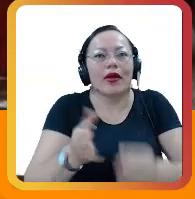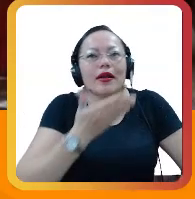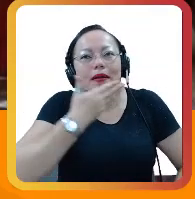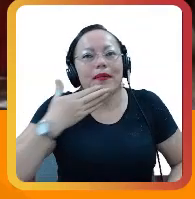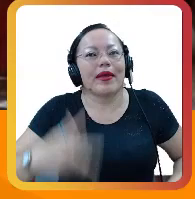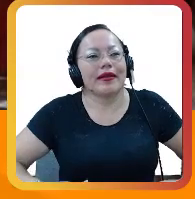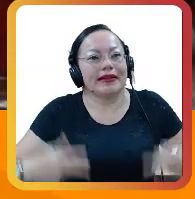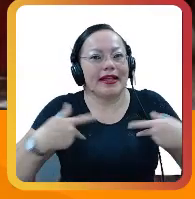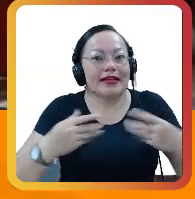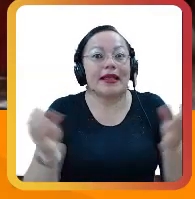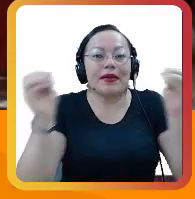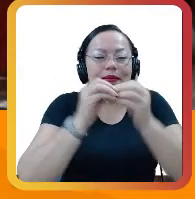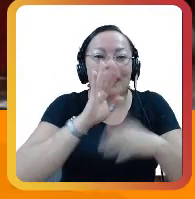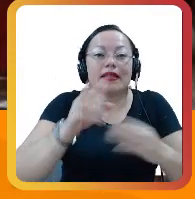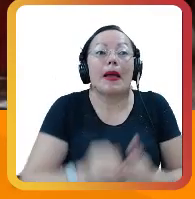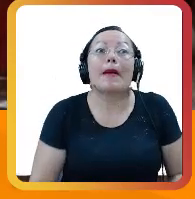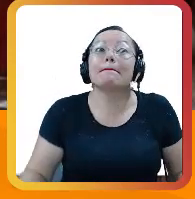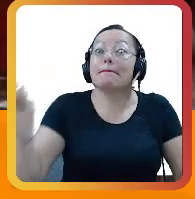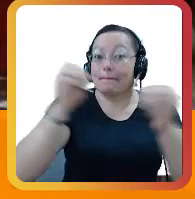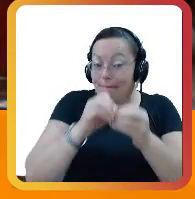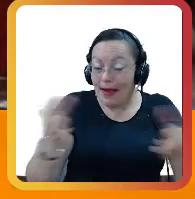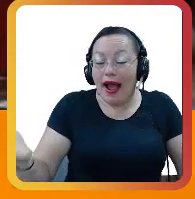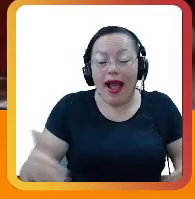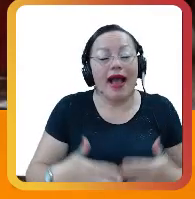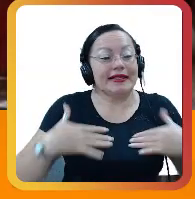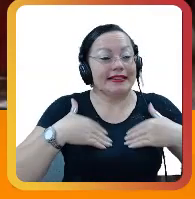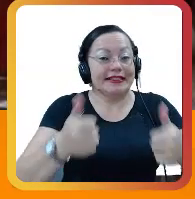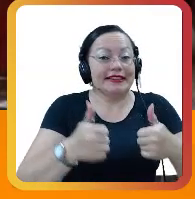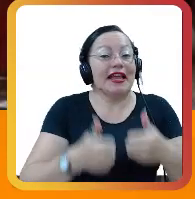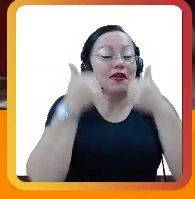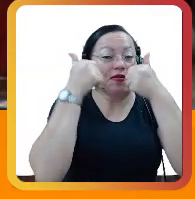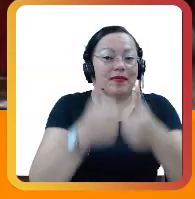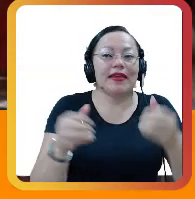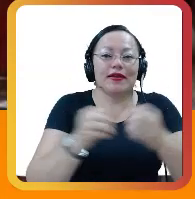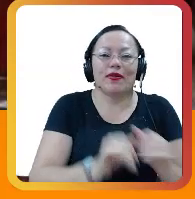y obviamente ser más saludables con Laurita.